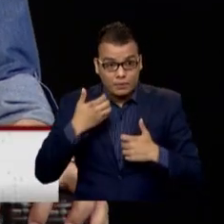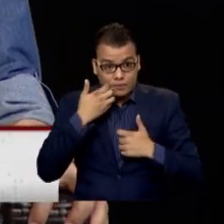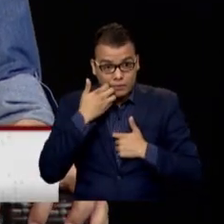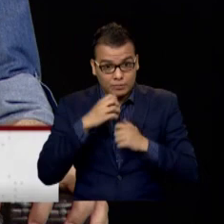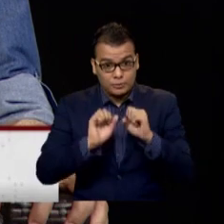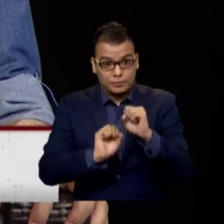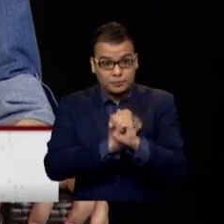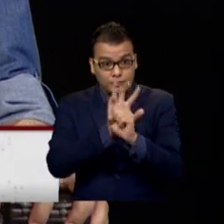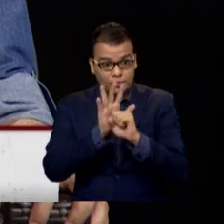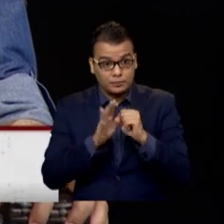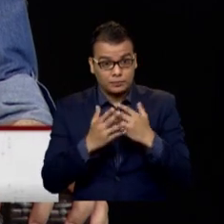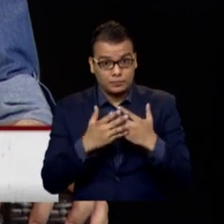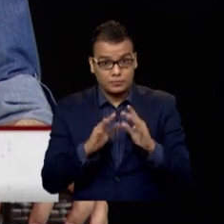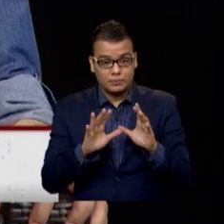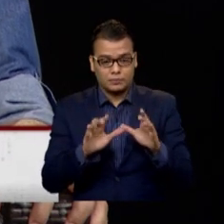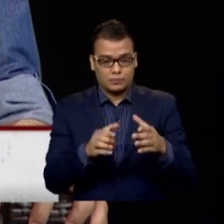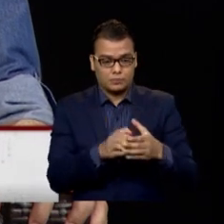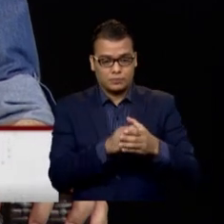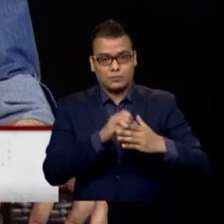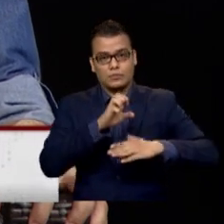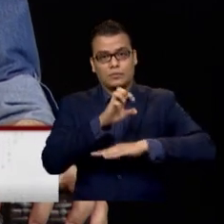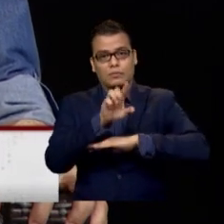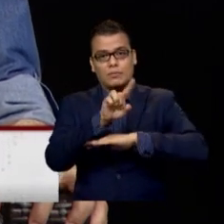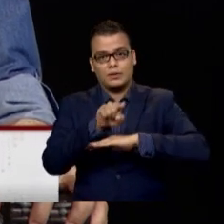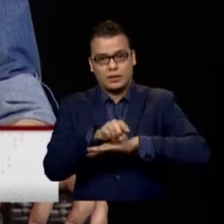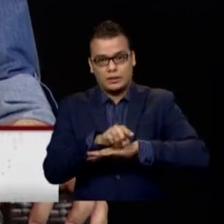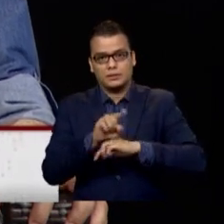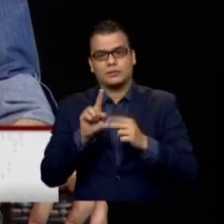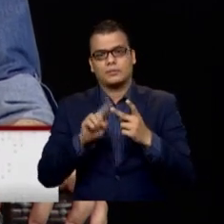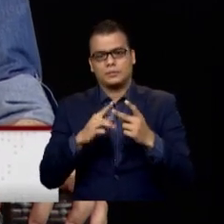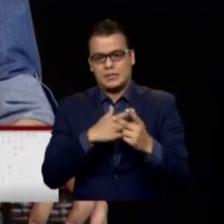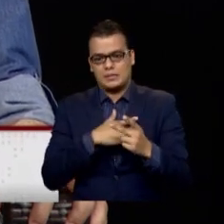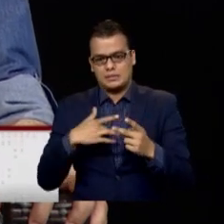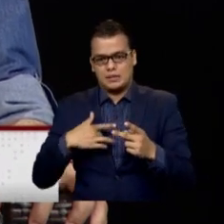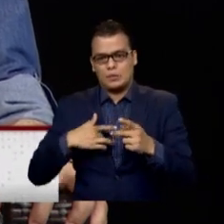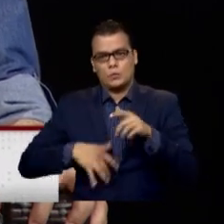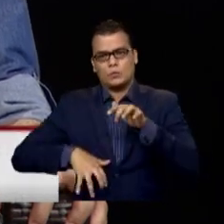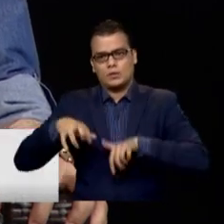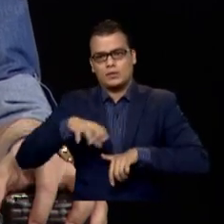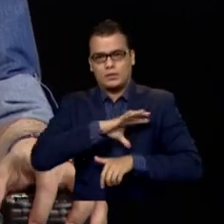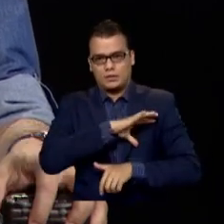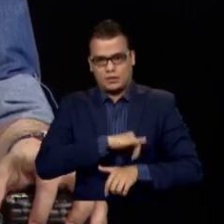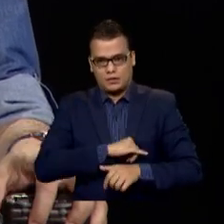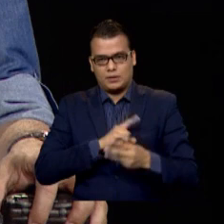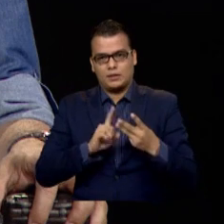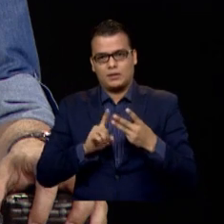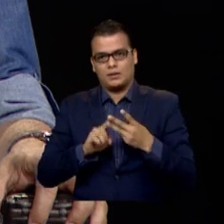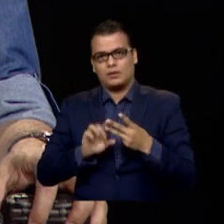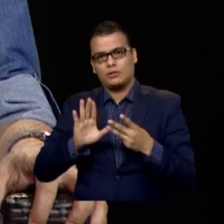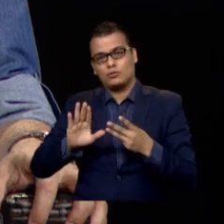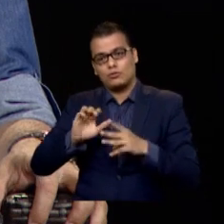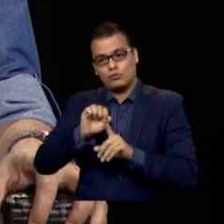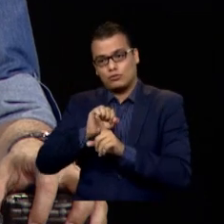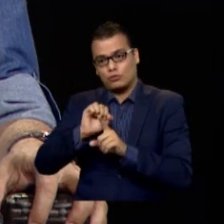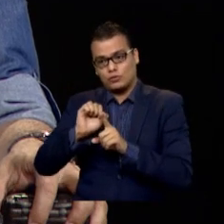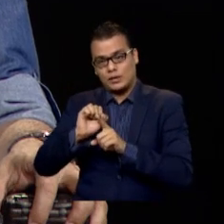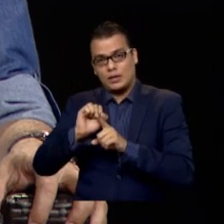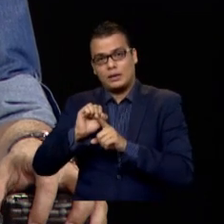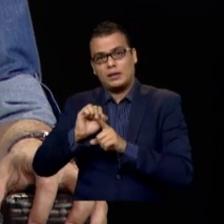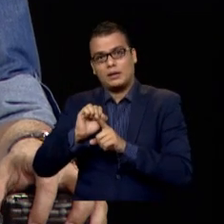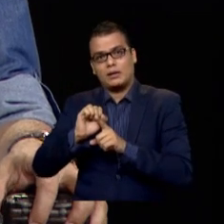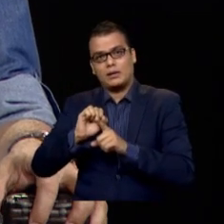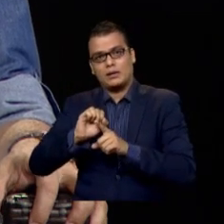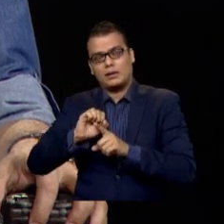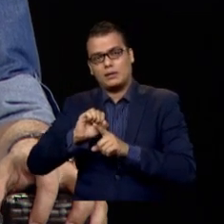COVID, la EPS, la Secretaría Municipal de Salud y la empresa social del estado donde él